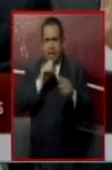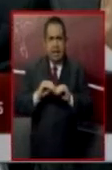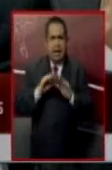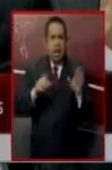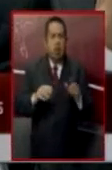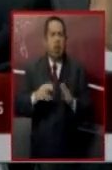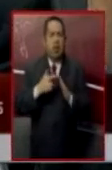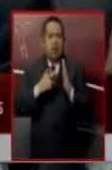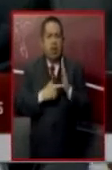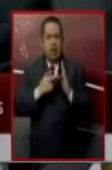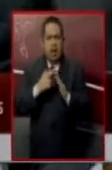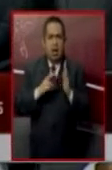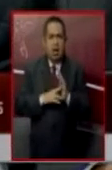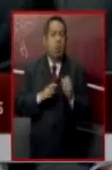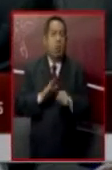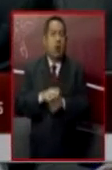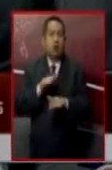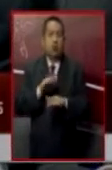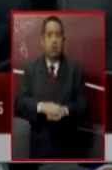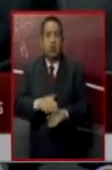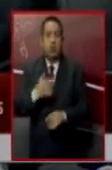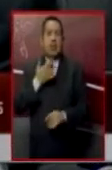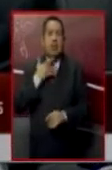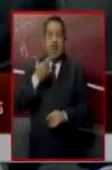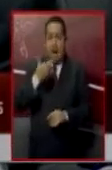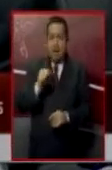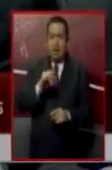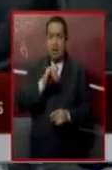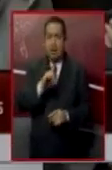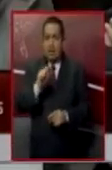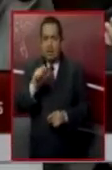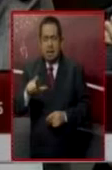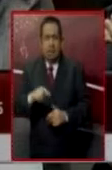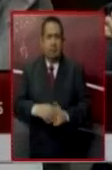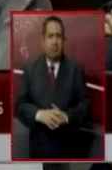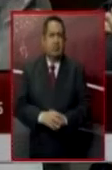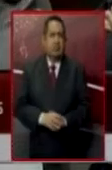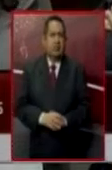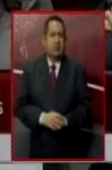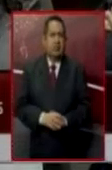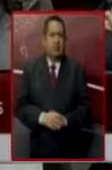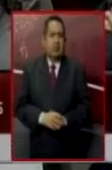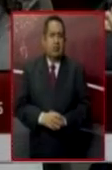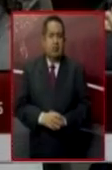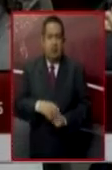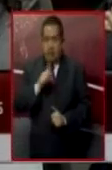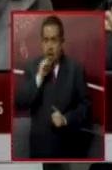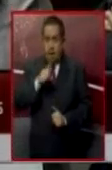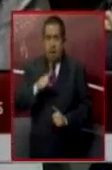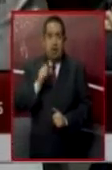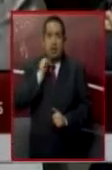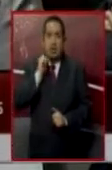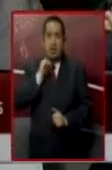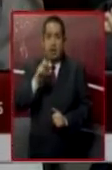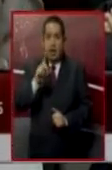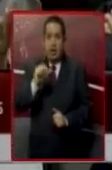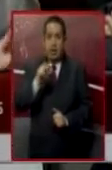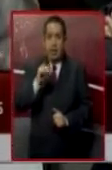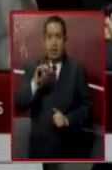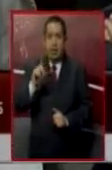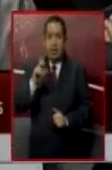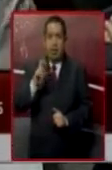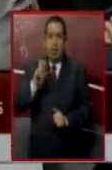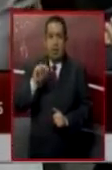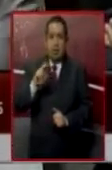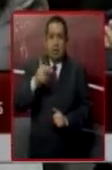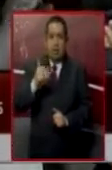fijan parámetros de la banda de gasolina y diésel. Y bueno, fue el senador David Pincina quien propuso